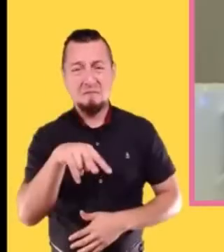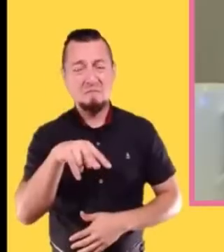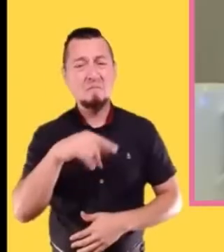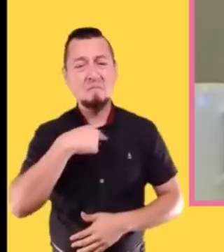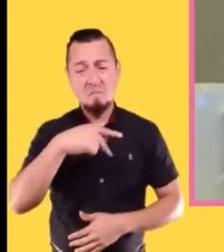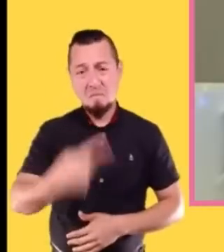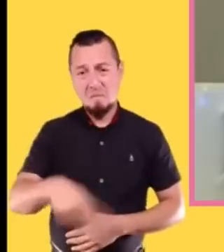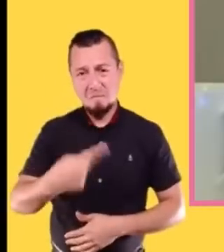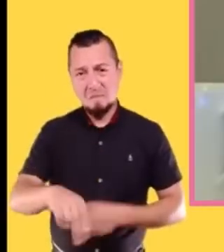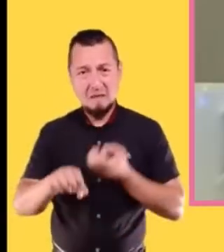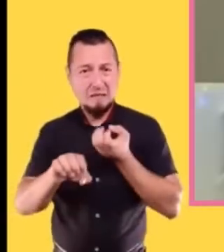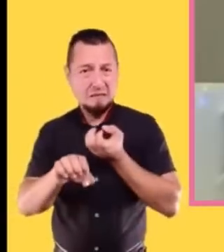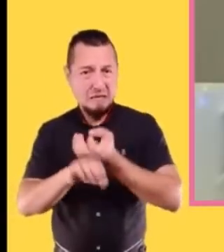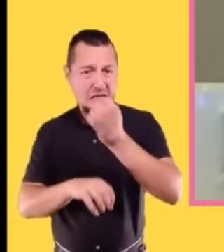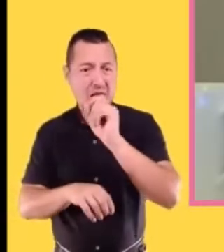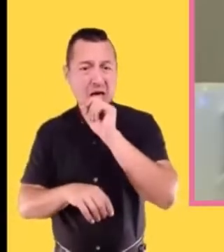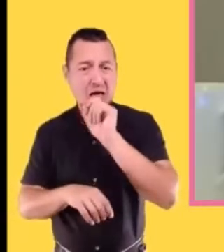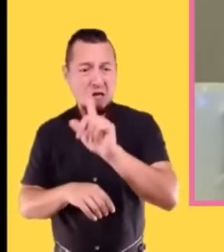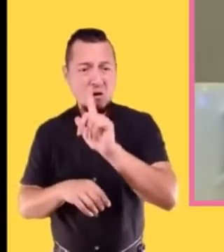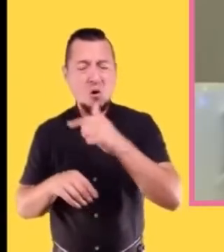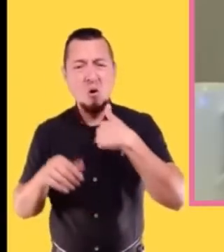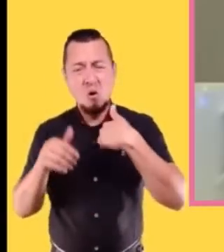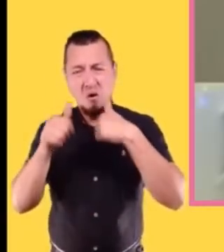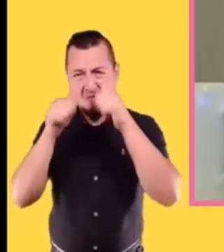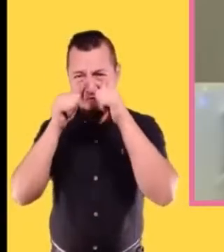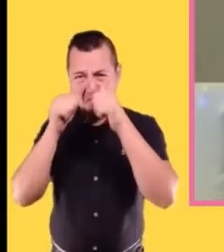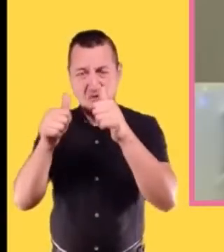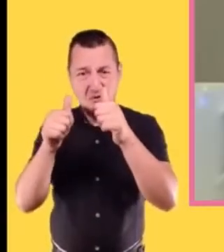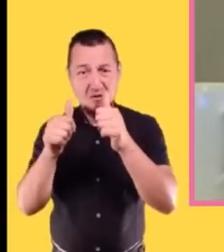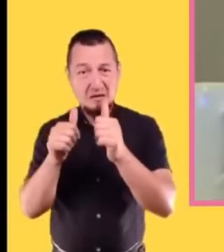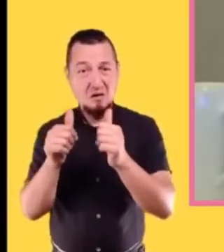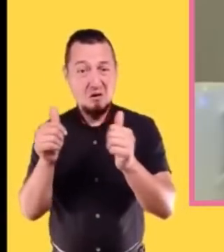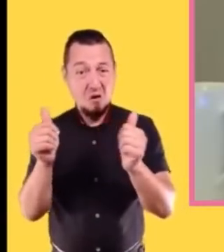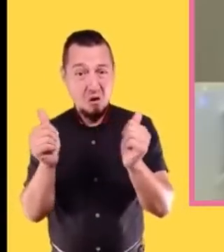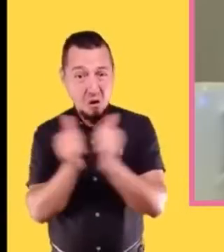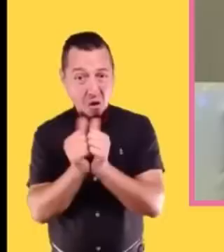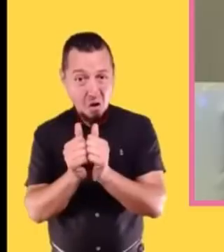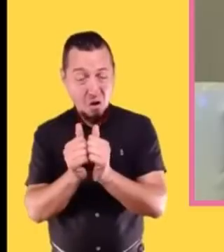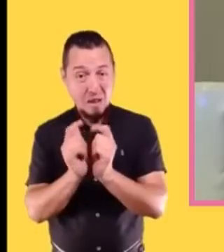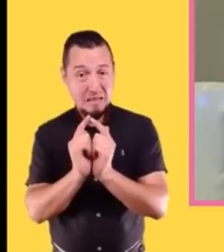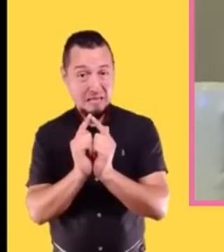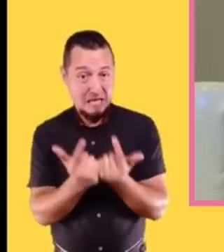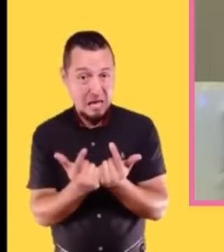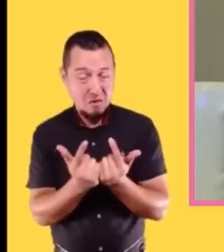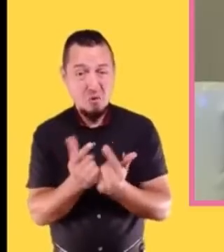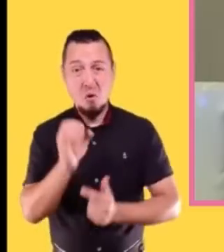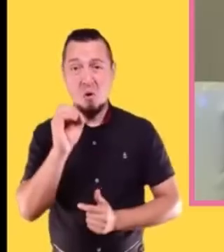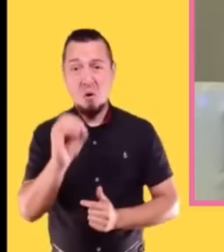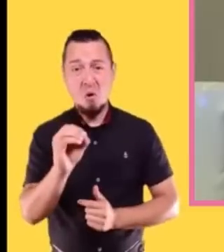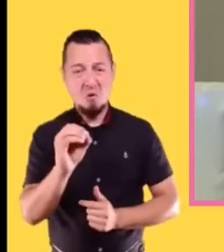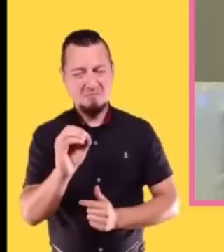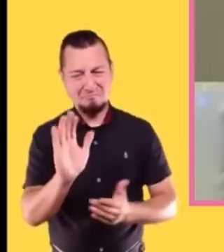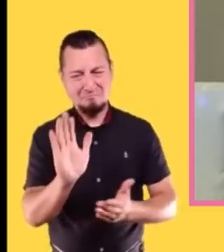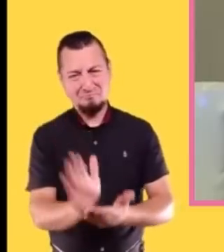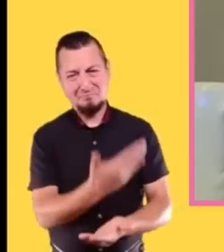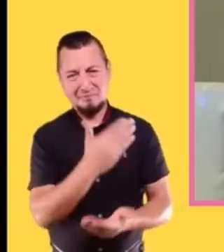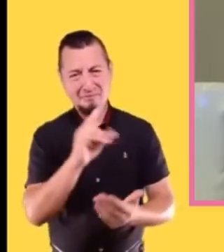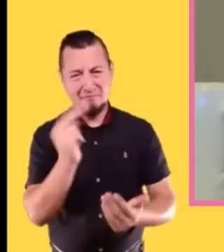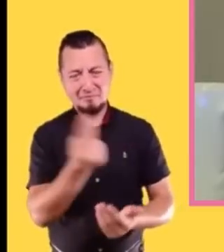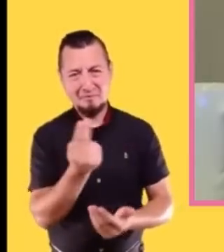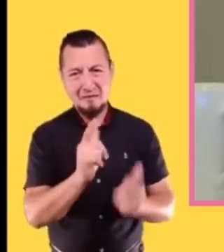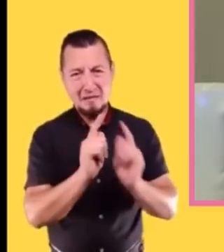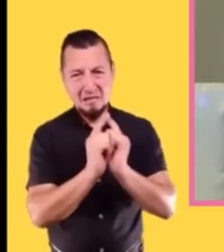claridad, con o sin libros de texto gratuitos, Jalisco tiene un proyecto educativo